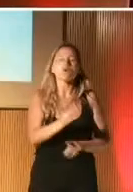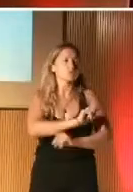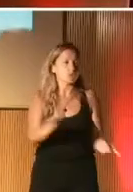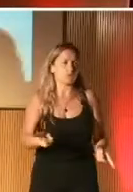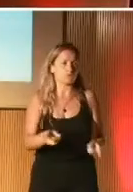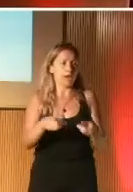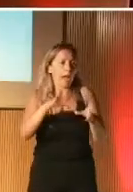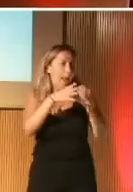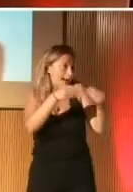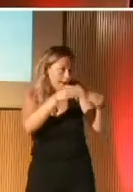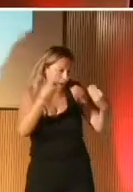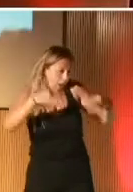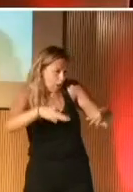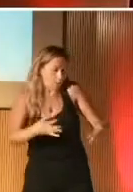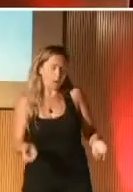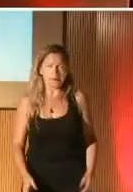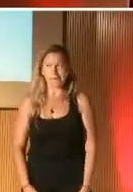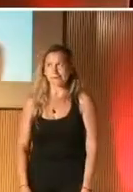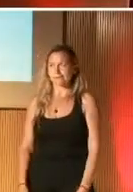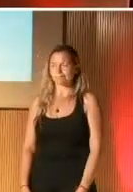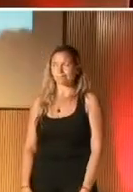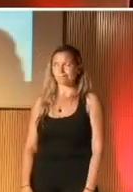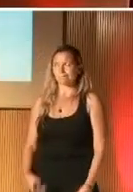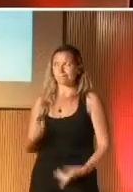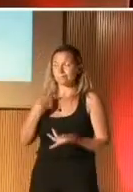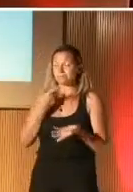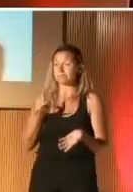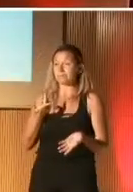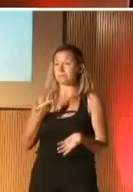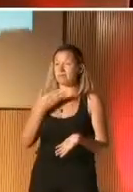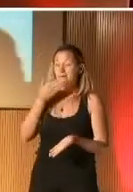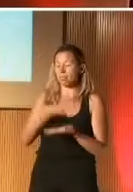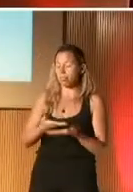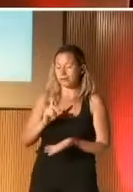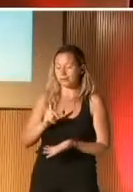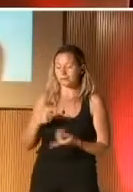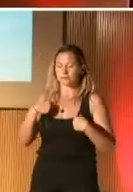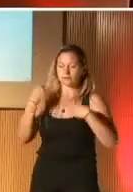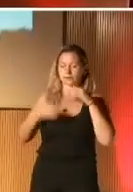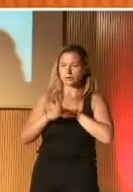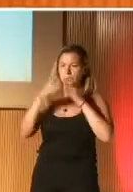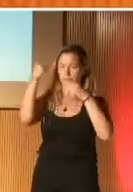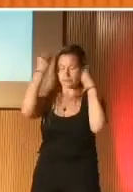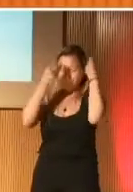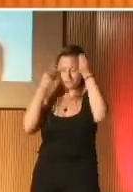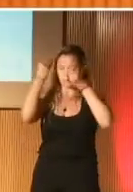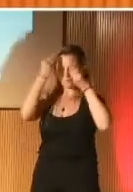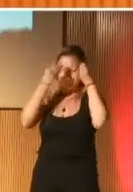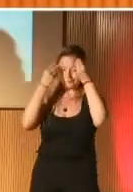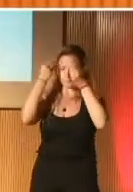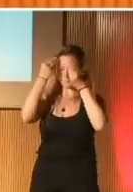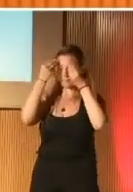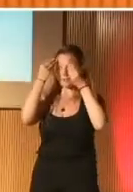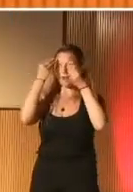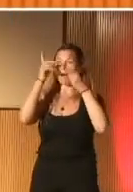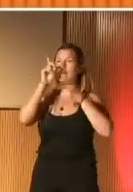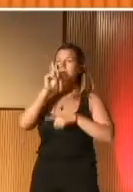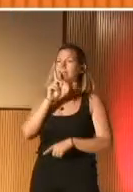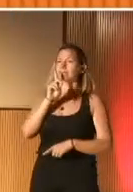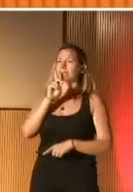que, lejos de desanimarse, Brittany pues siguió pensando y esta vez utilizó un arma que no había utilizado hasta